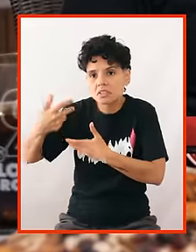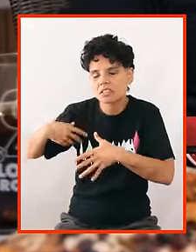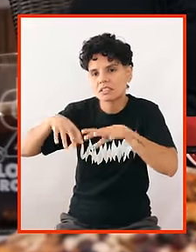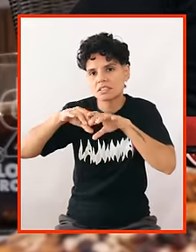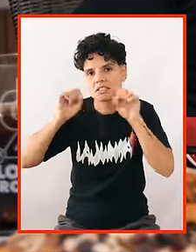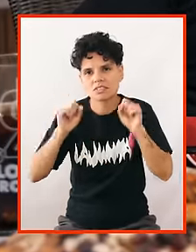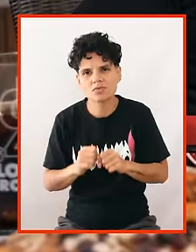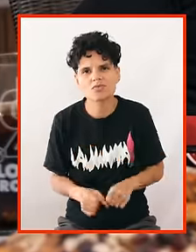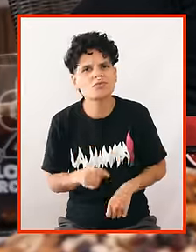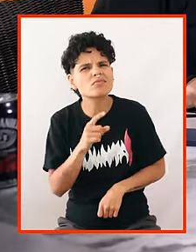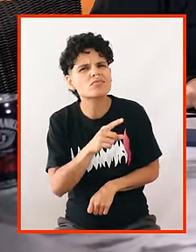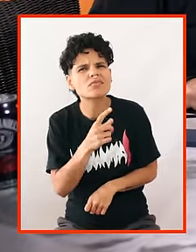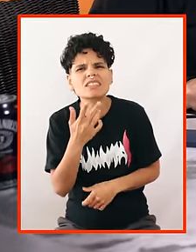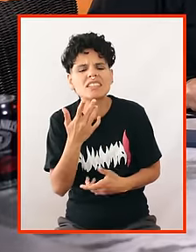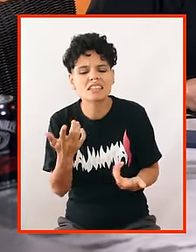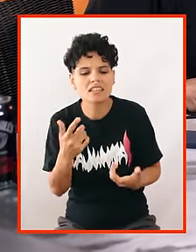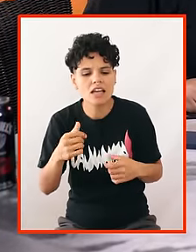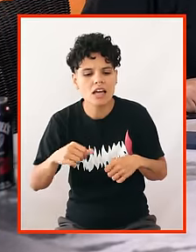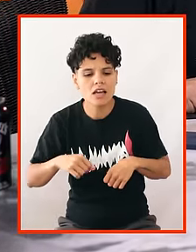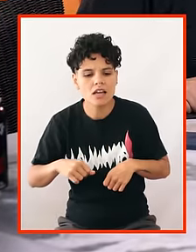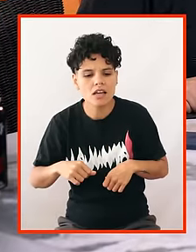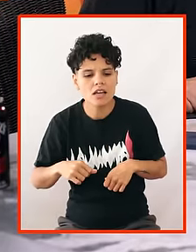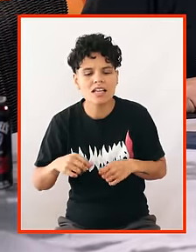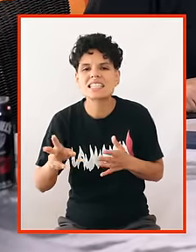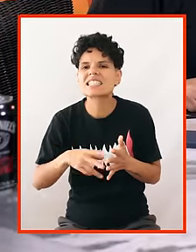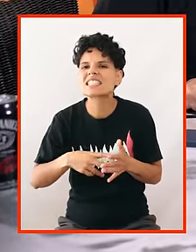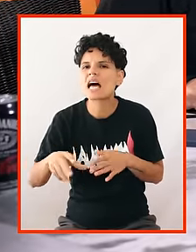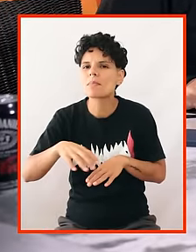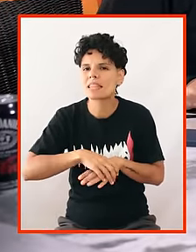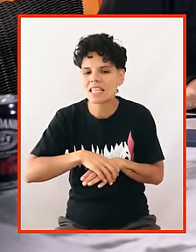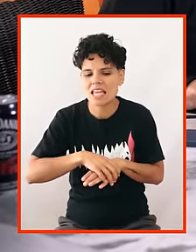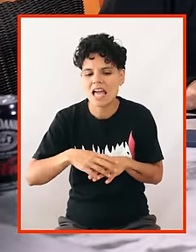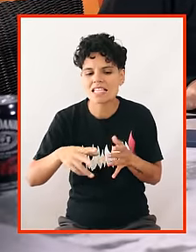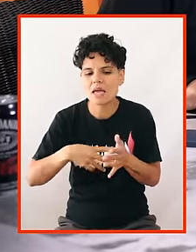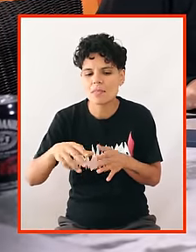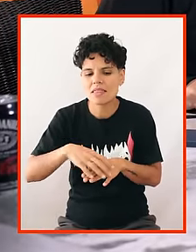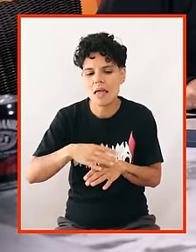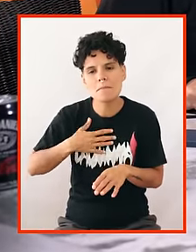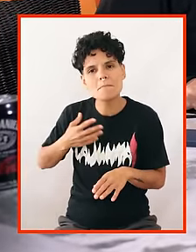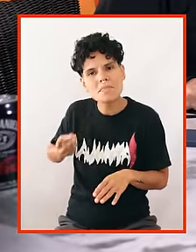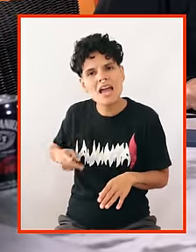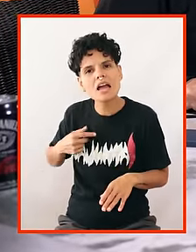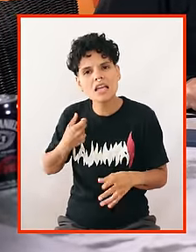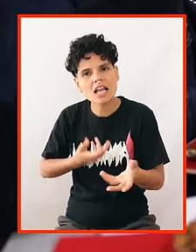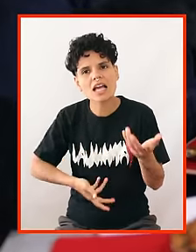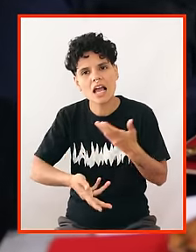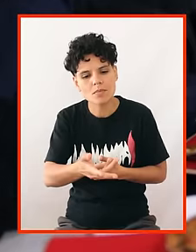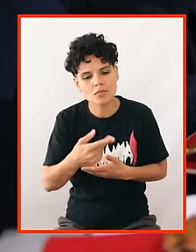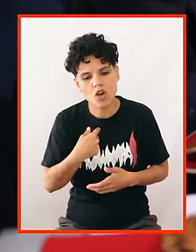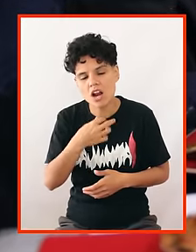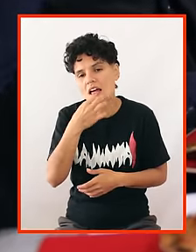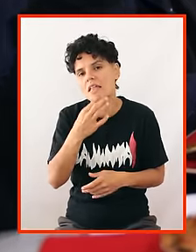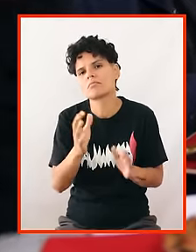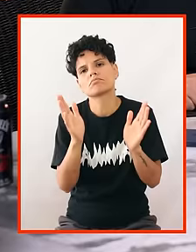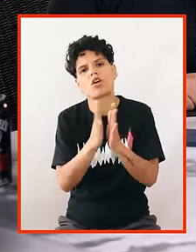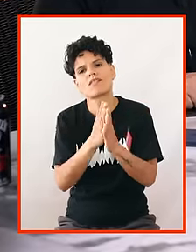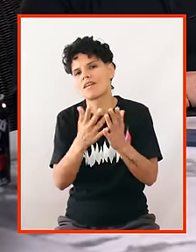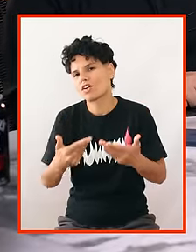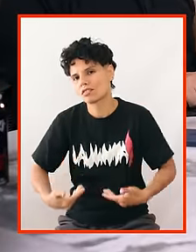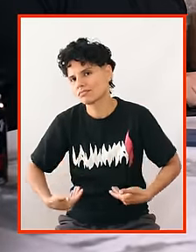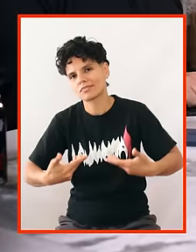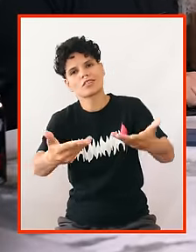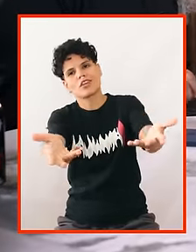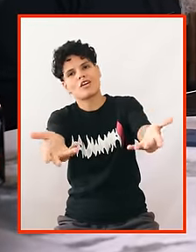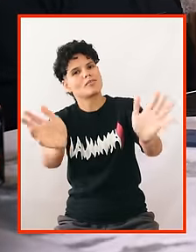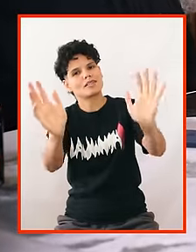se relacen después de esto. Sí. ¿Y qué era lo que quería el niño después? Como... Me cambió unas zapatillas. Las zapatillas. Quería las zapatillas mías. Quería tus zapatillas. Sí. Claro. Y yo le dije, pero